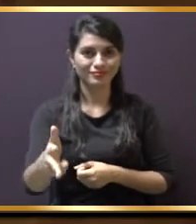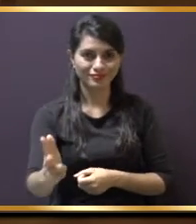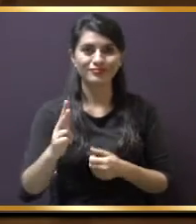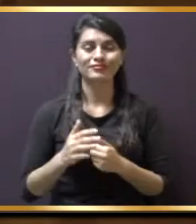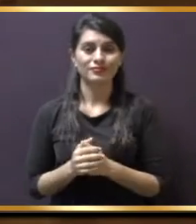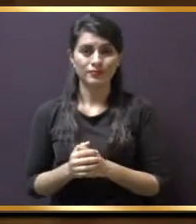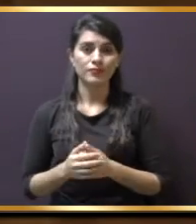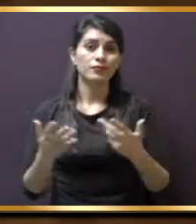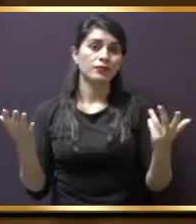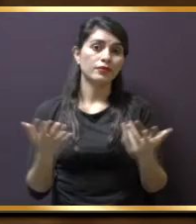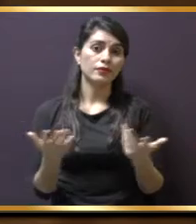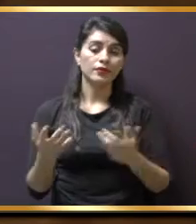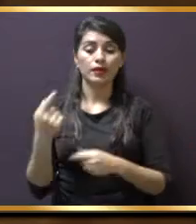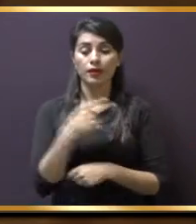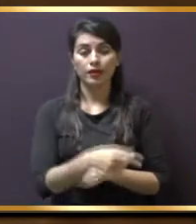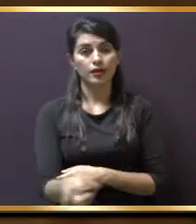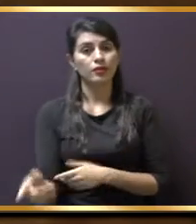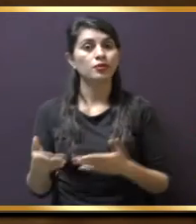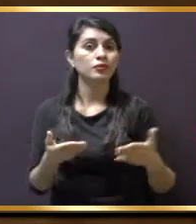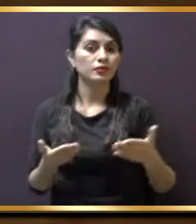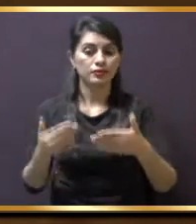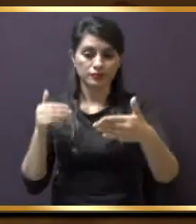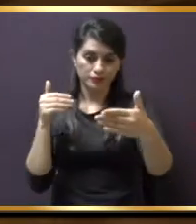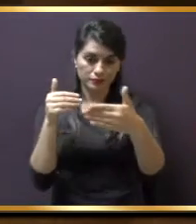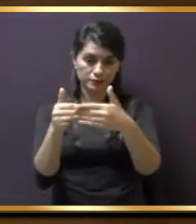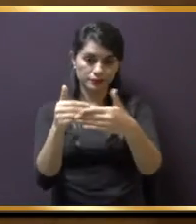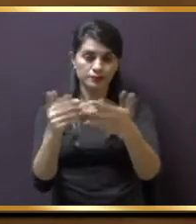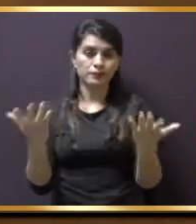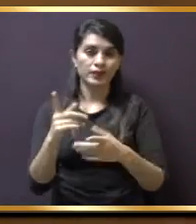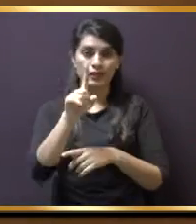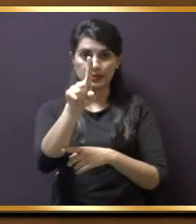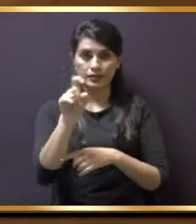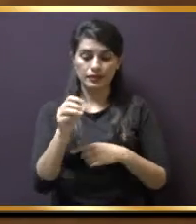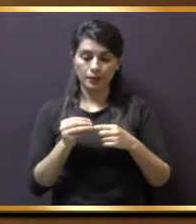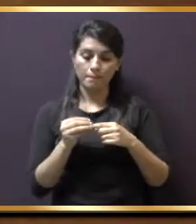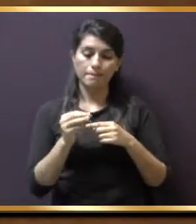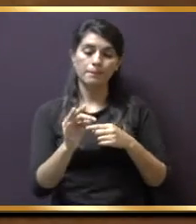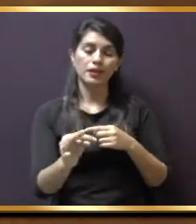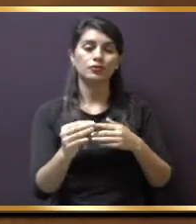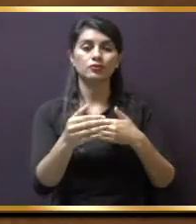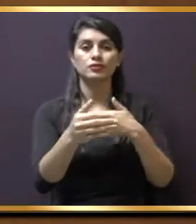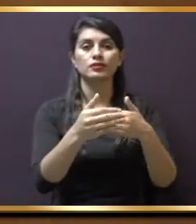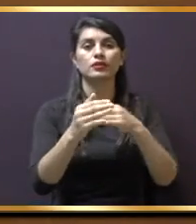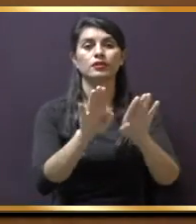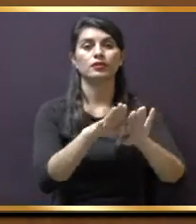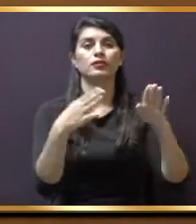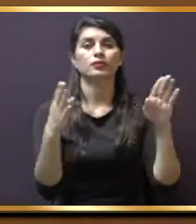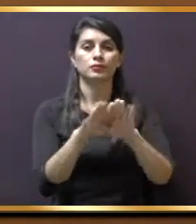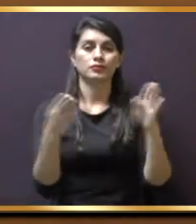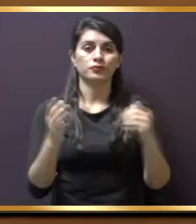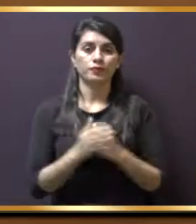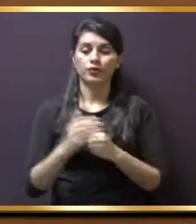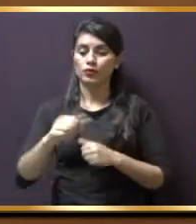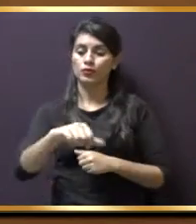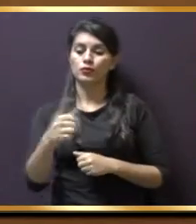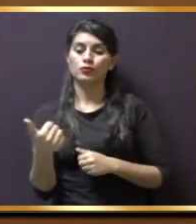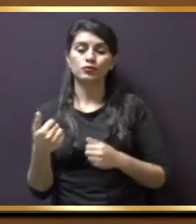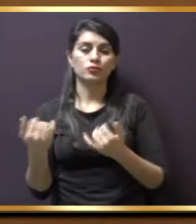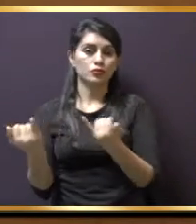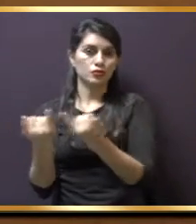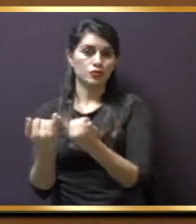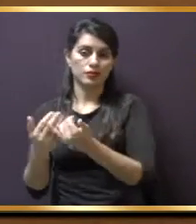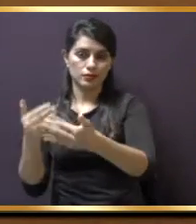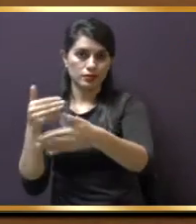que está aproximadamente unos 100 metros antes del portón y el otro que está justo enfrente del